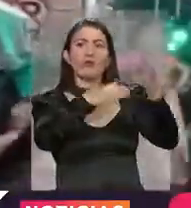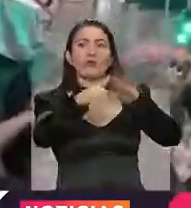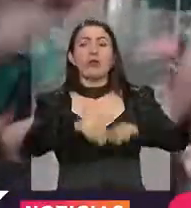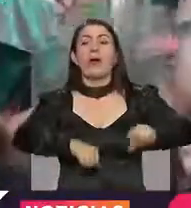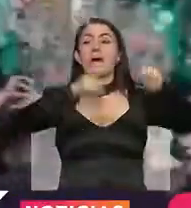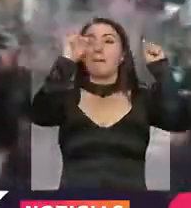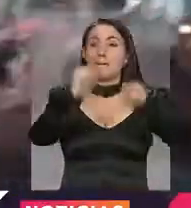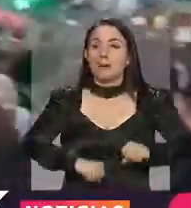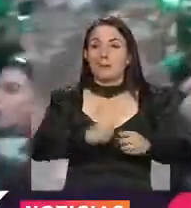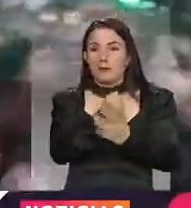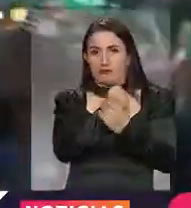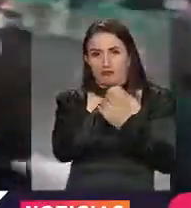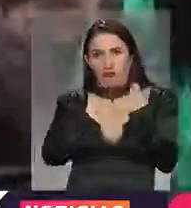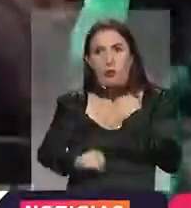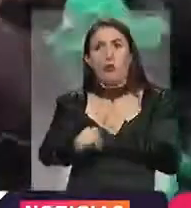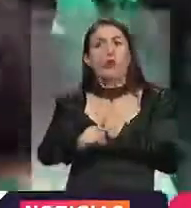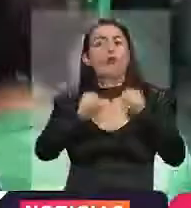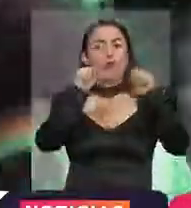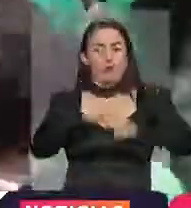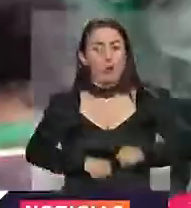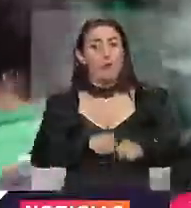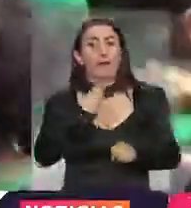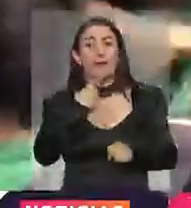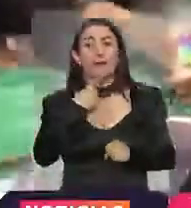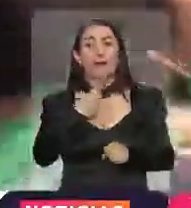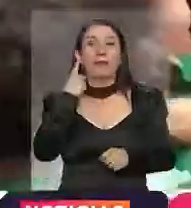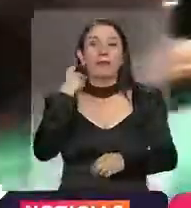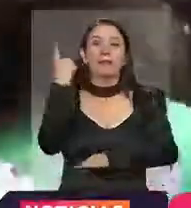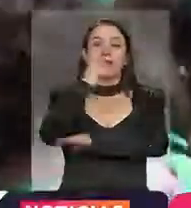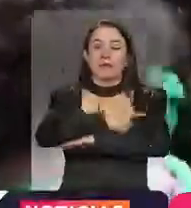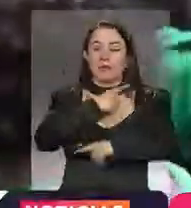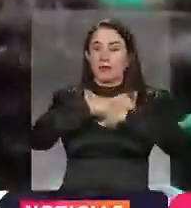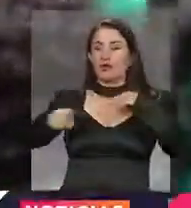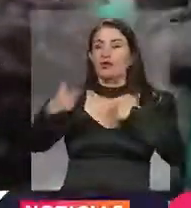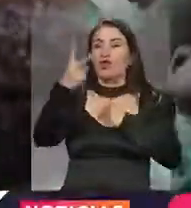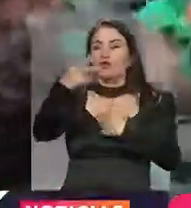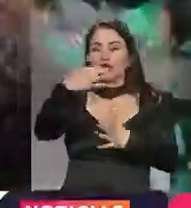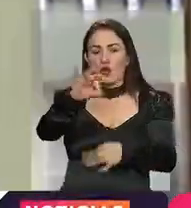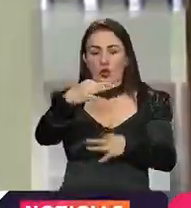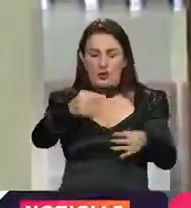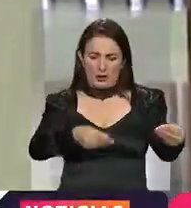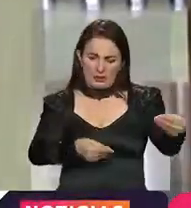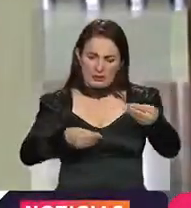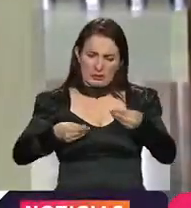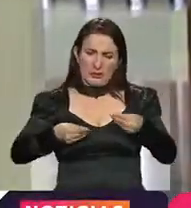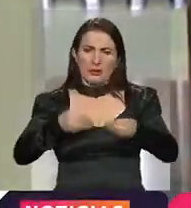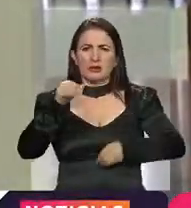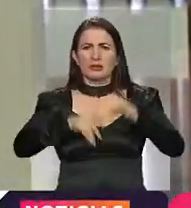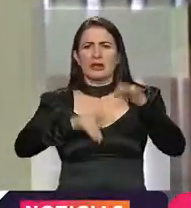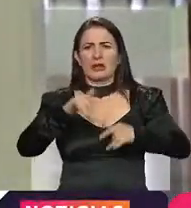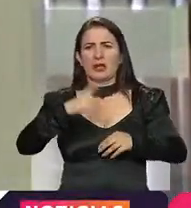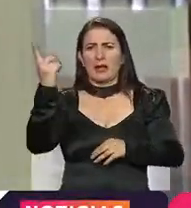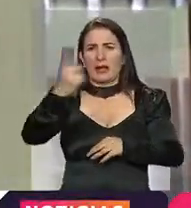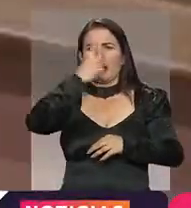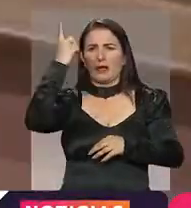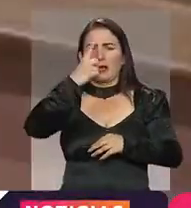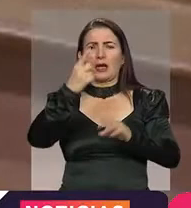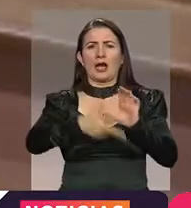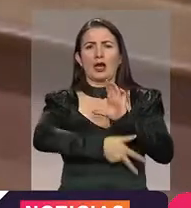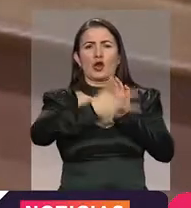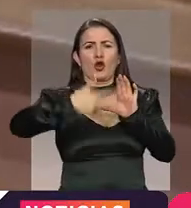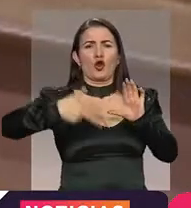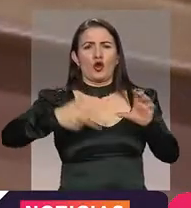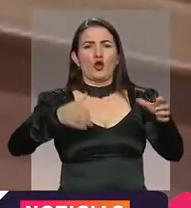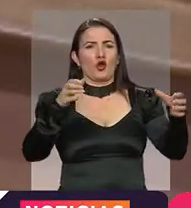la interrupción voluntaria del embarazo, y fue enviada en un documento de 2 hojas directamente a la Secretaría General de la Corte